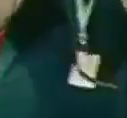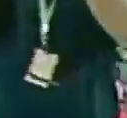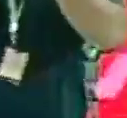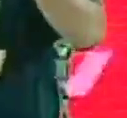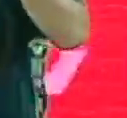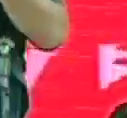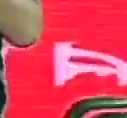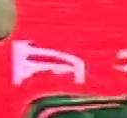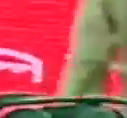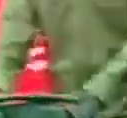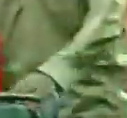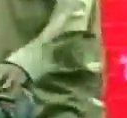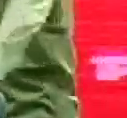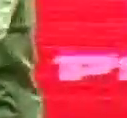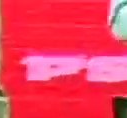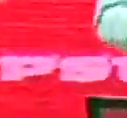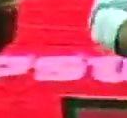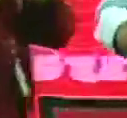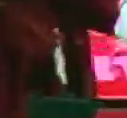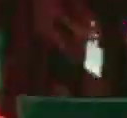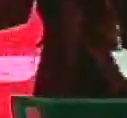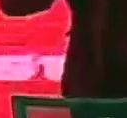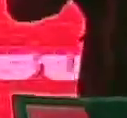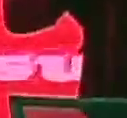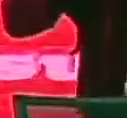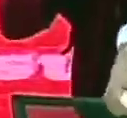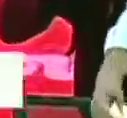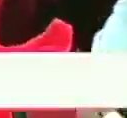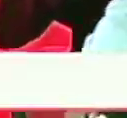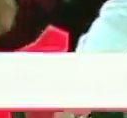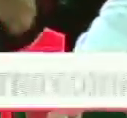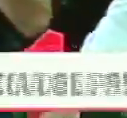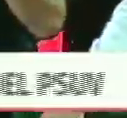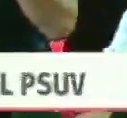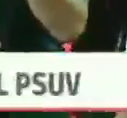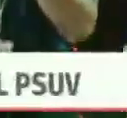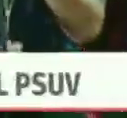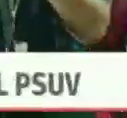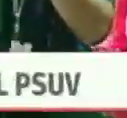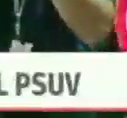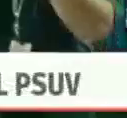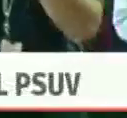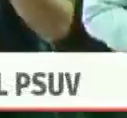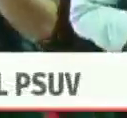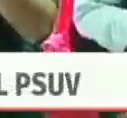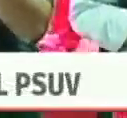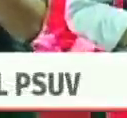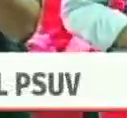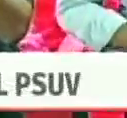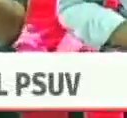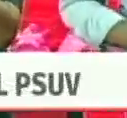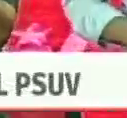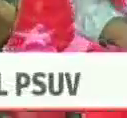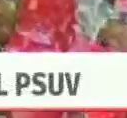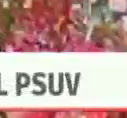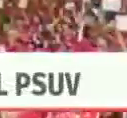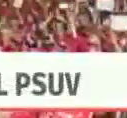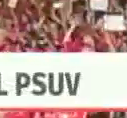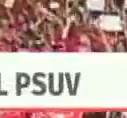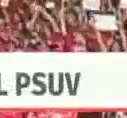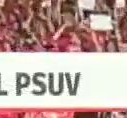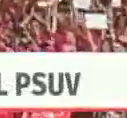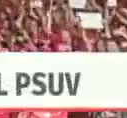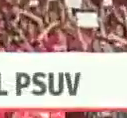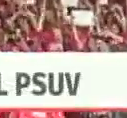la llegada del presidente constitucional y presidente del Partido Socialista Unido de Venezuela, Nicolás Maduro